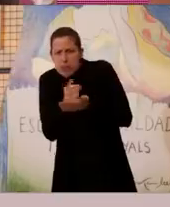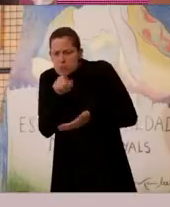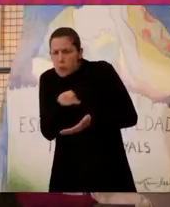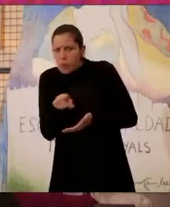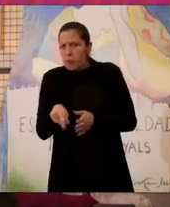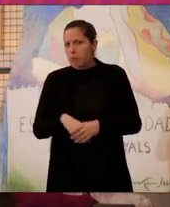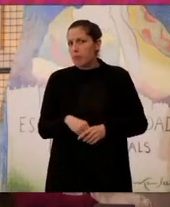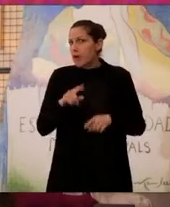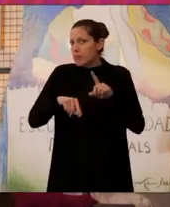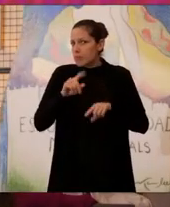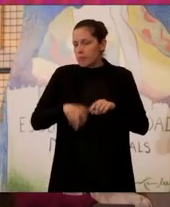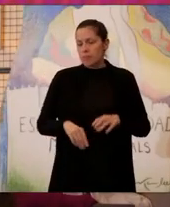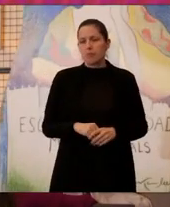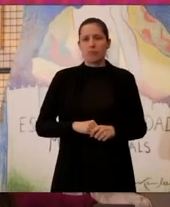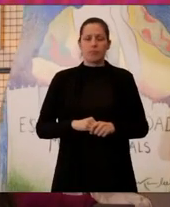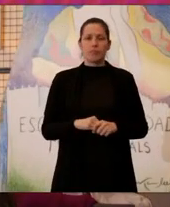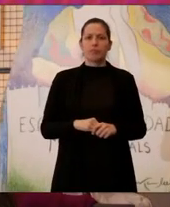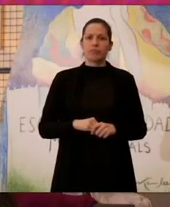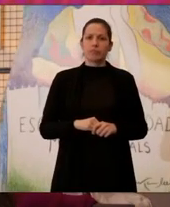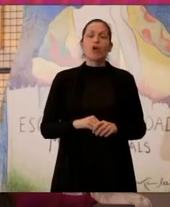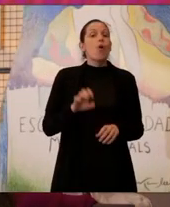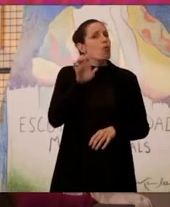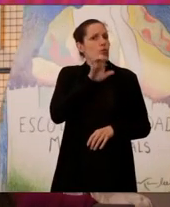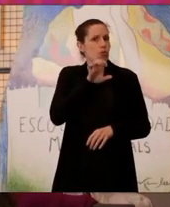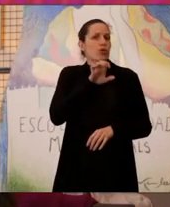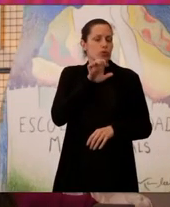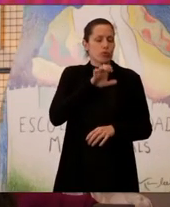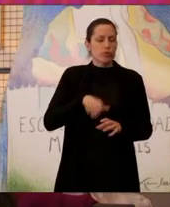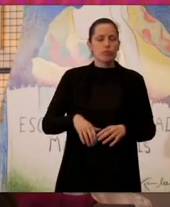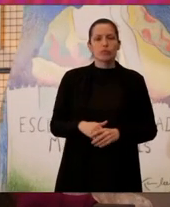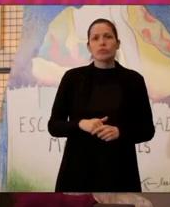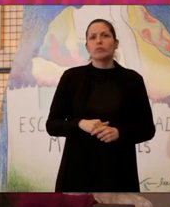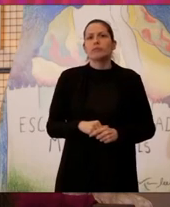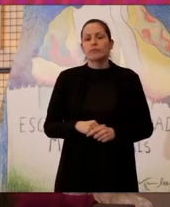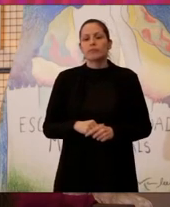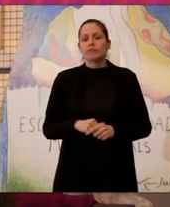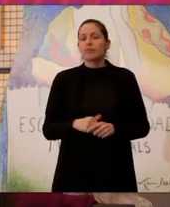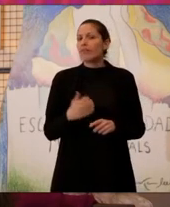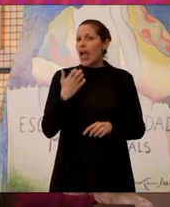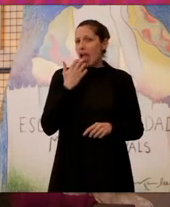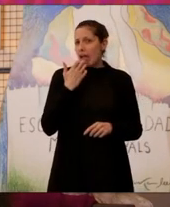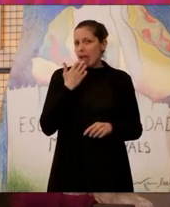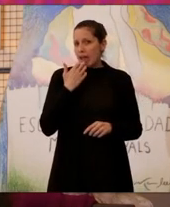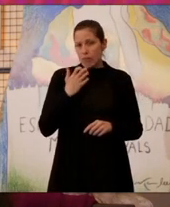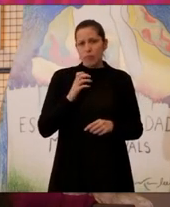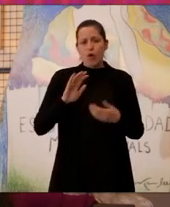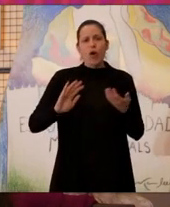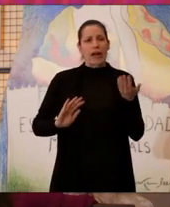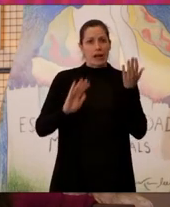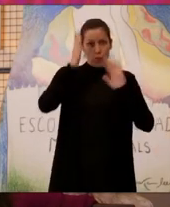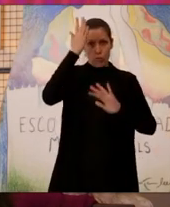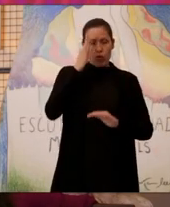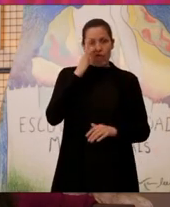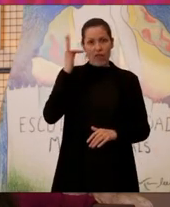es muy curioso Porque por ejemplo lo que pasó en la Revolución Francesa es muy interesante